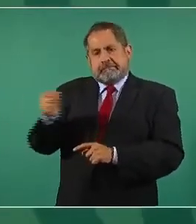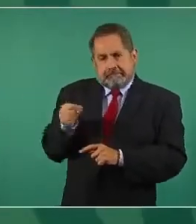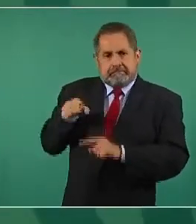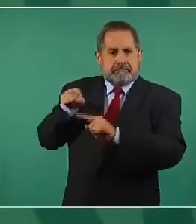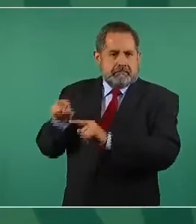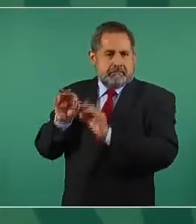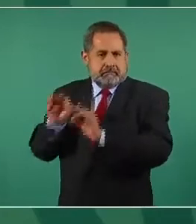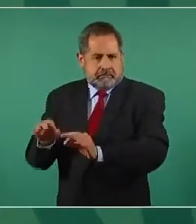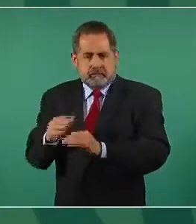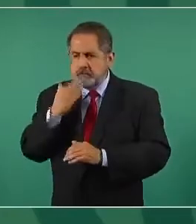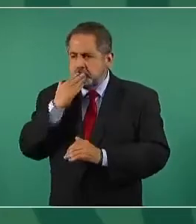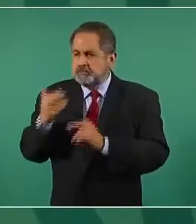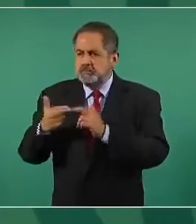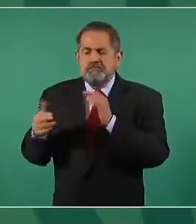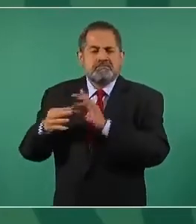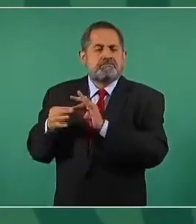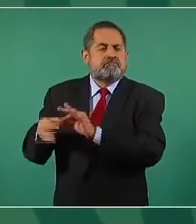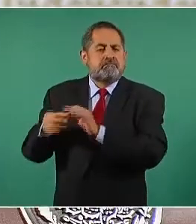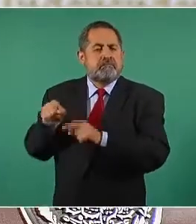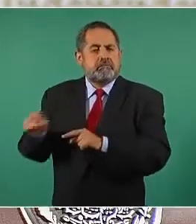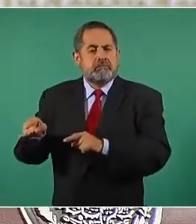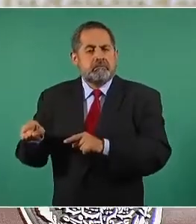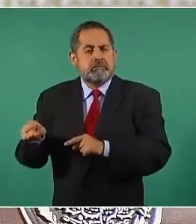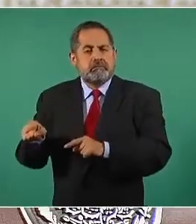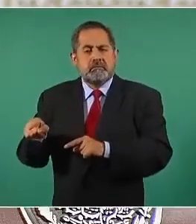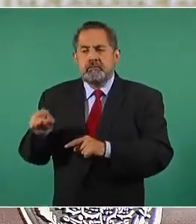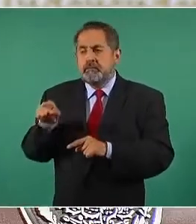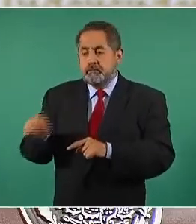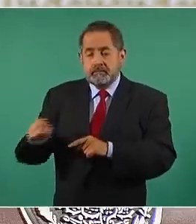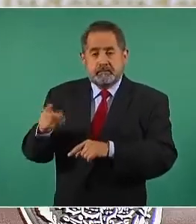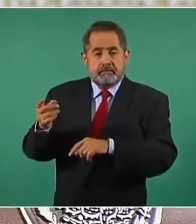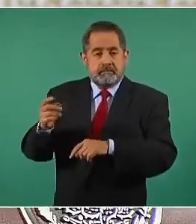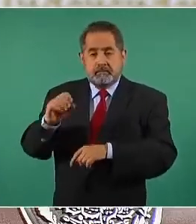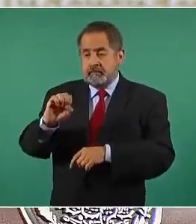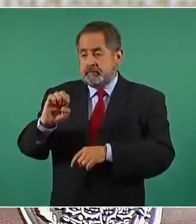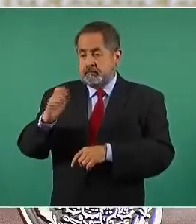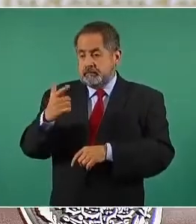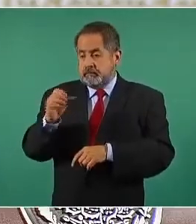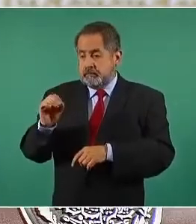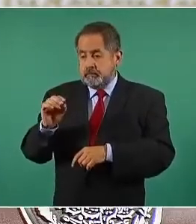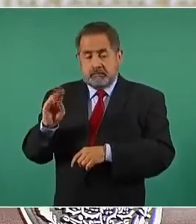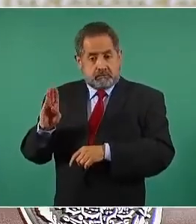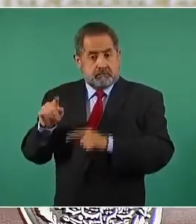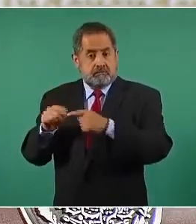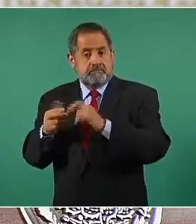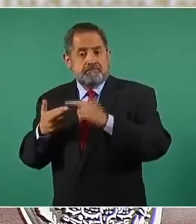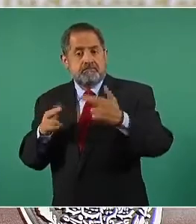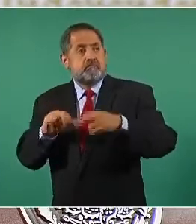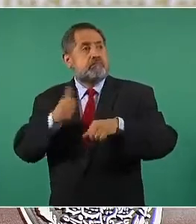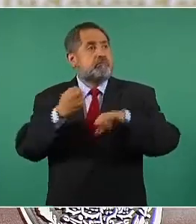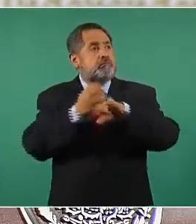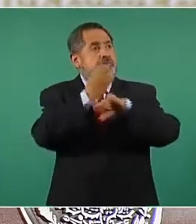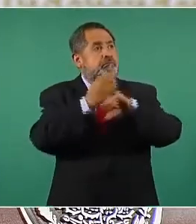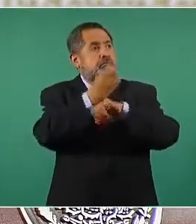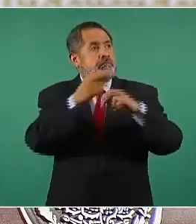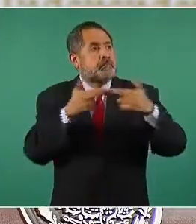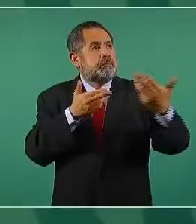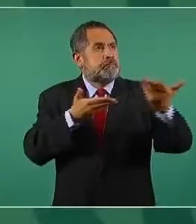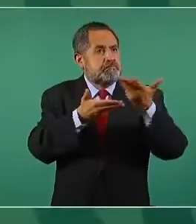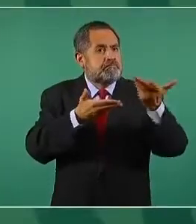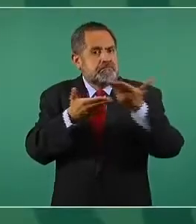Es decir, la relación con los gobiernos de los estados, la